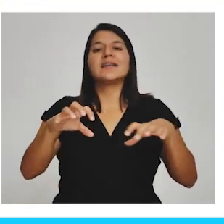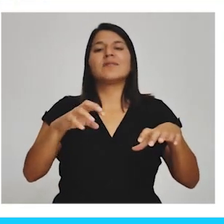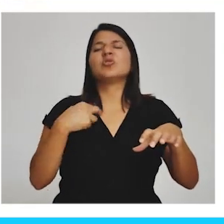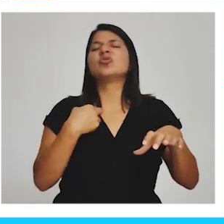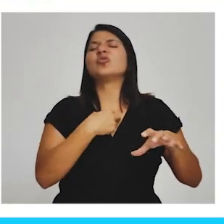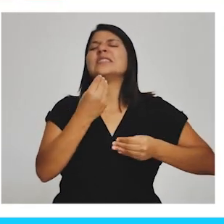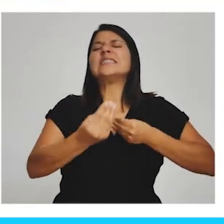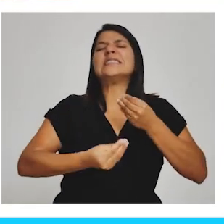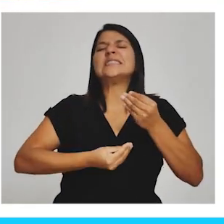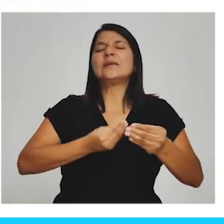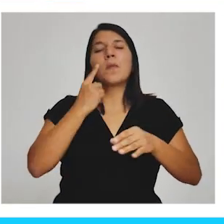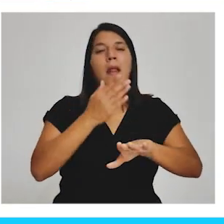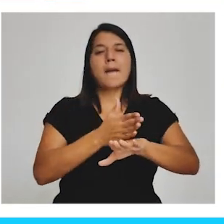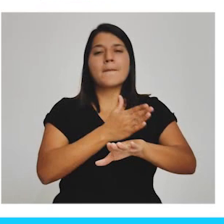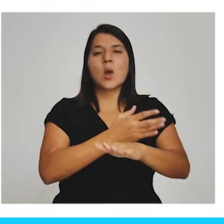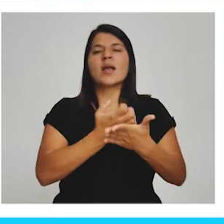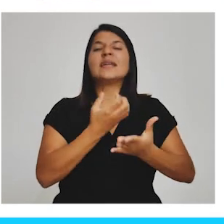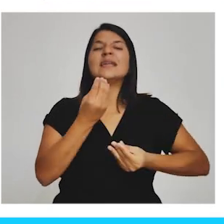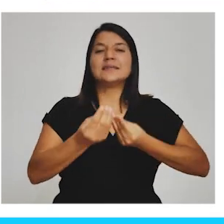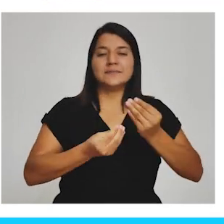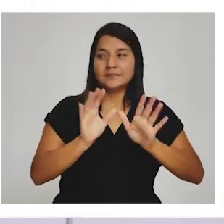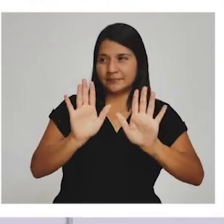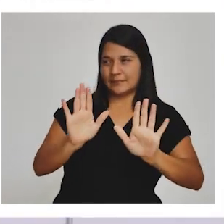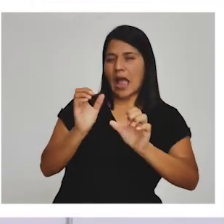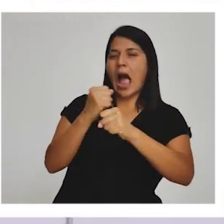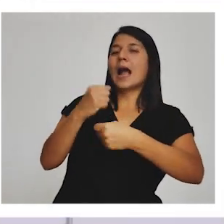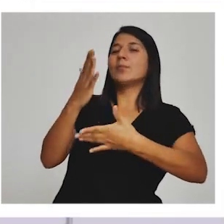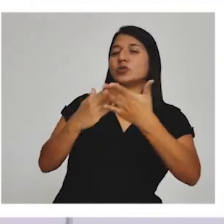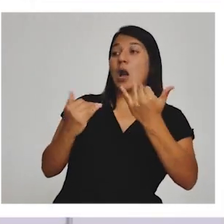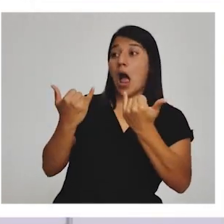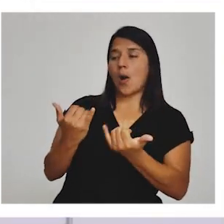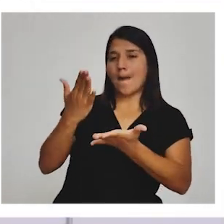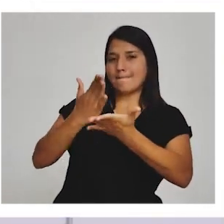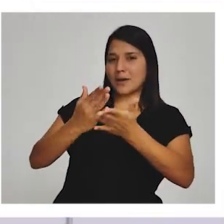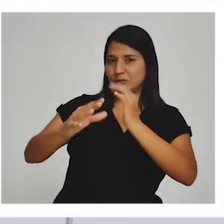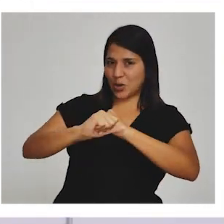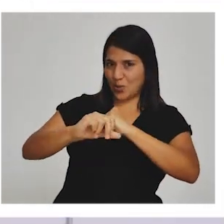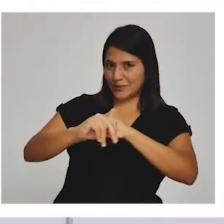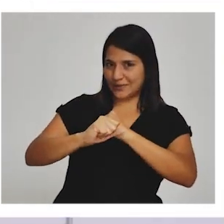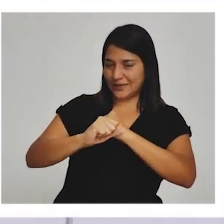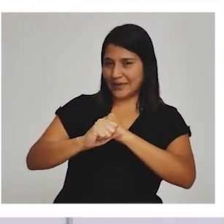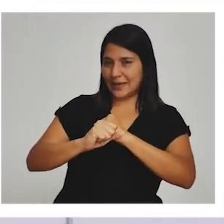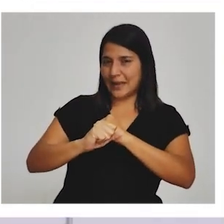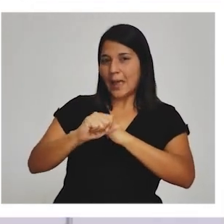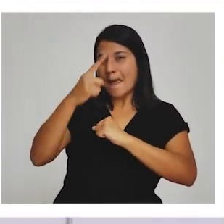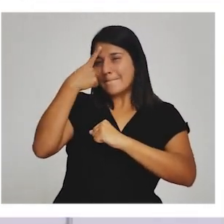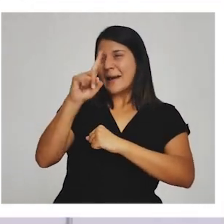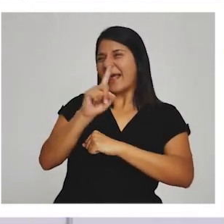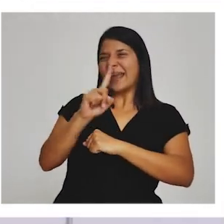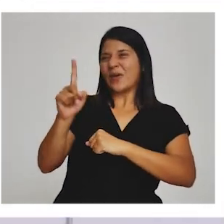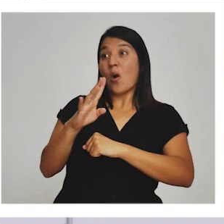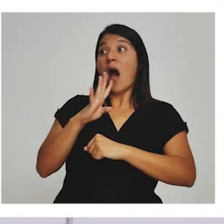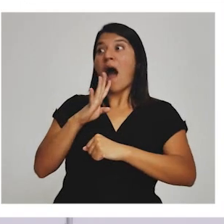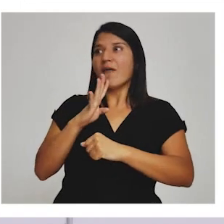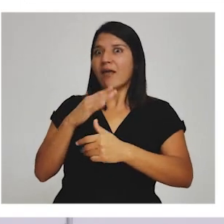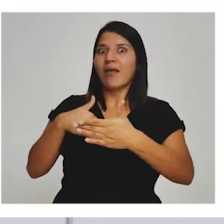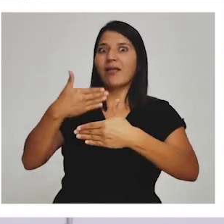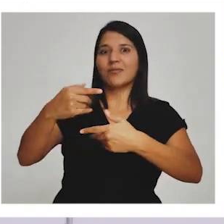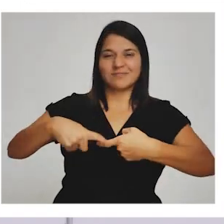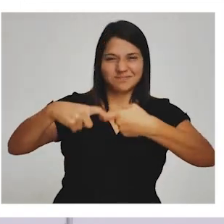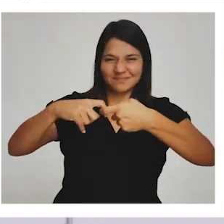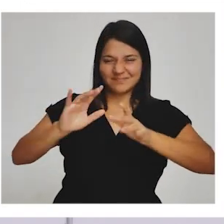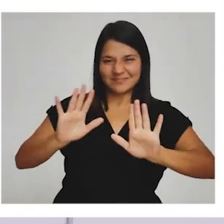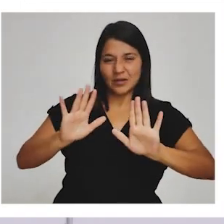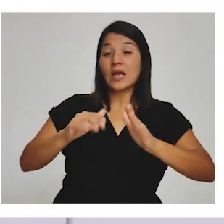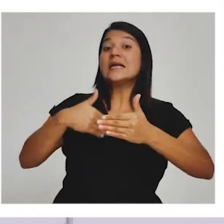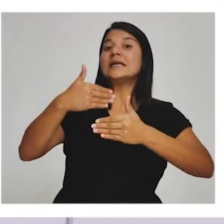comienzo con la que usted me señala. Hagamos una cosa, hagamos una pausa comercial, porque para que no nos quedemos ahí en el segundo bloque, para venir a